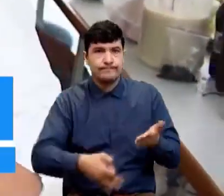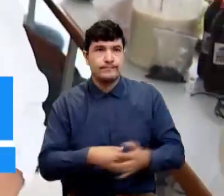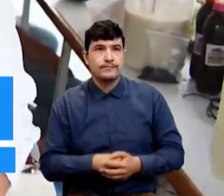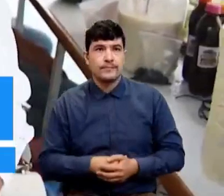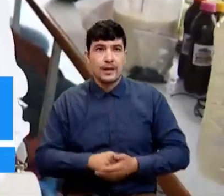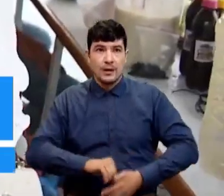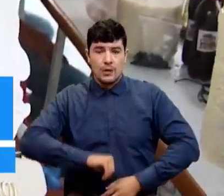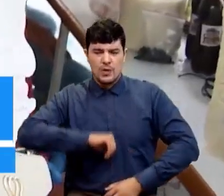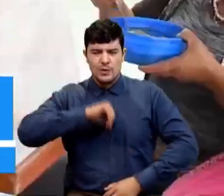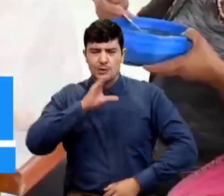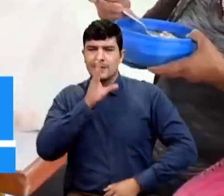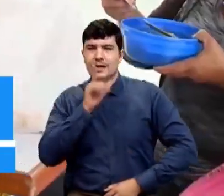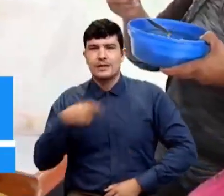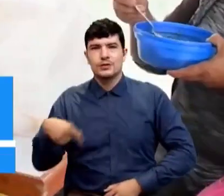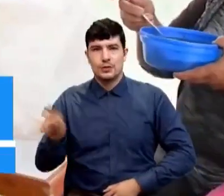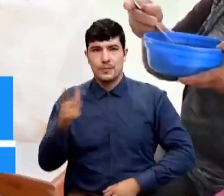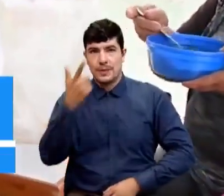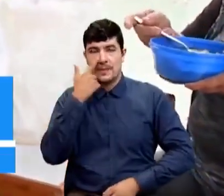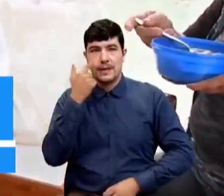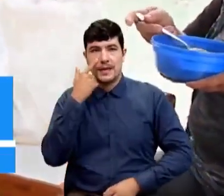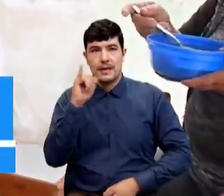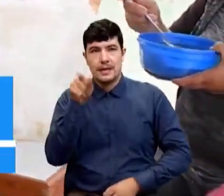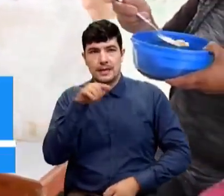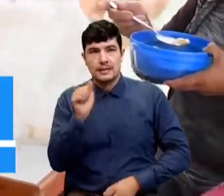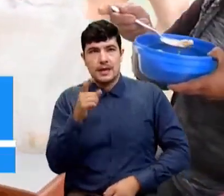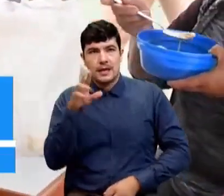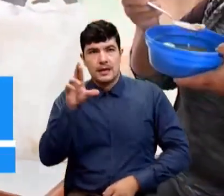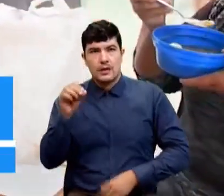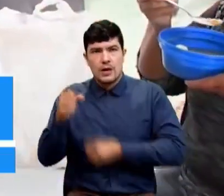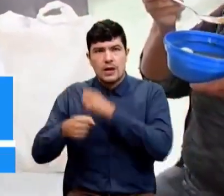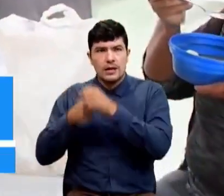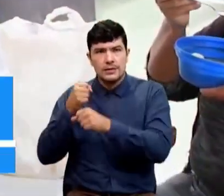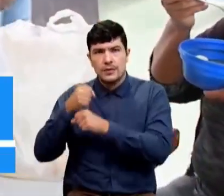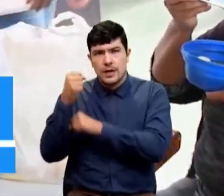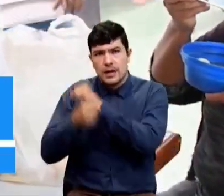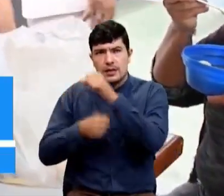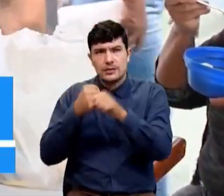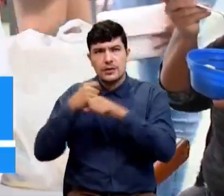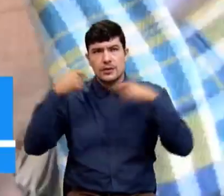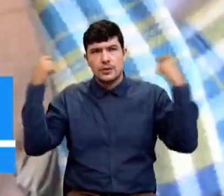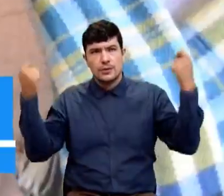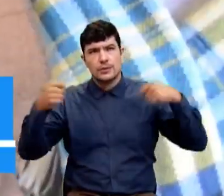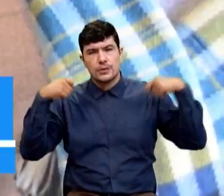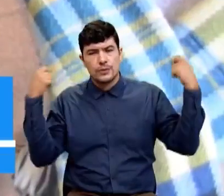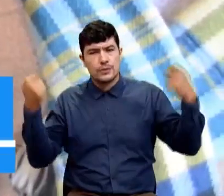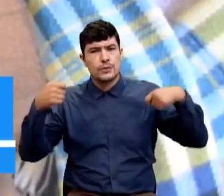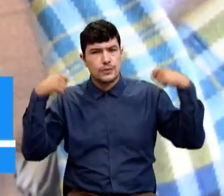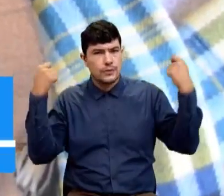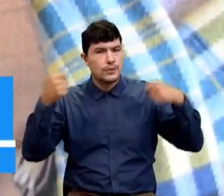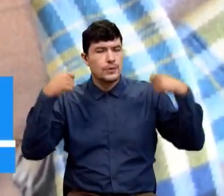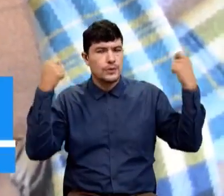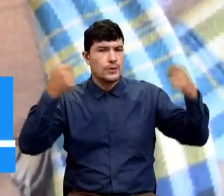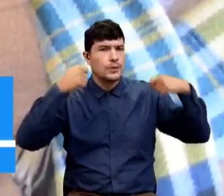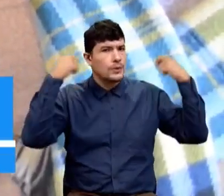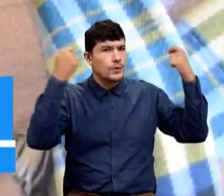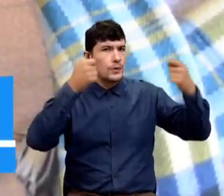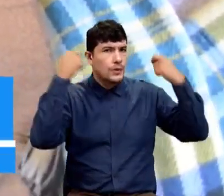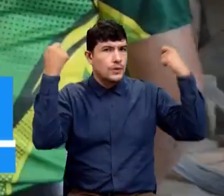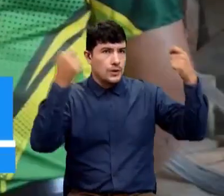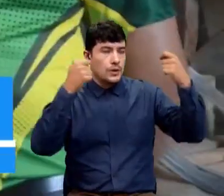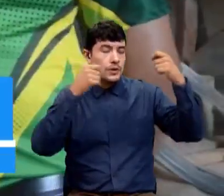orgulloso es su padre isauro Román quien lleva muchos años promoviendo la producción agraria y la asociatividad en el